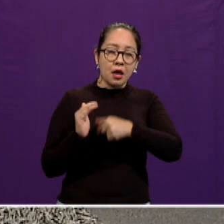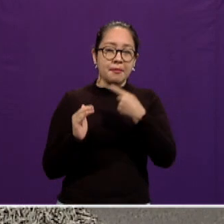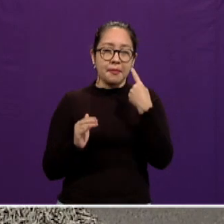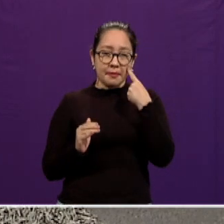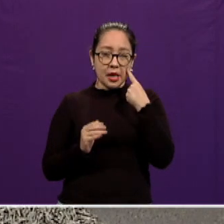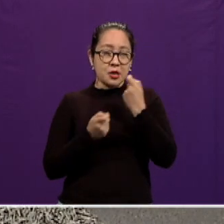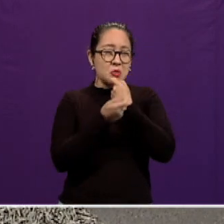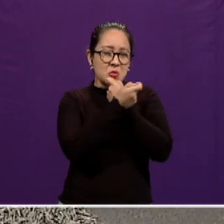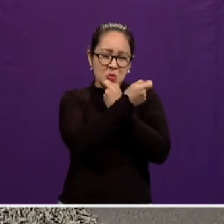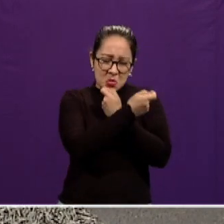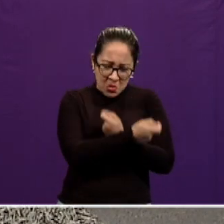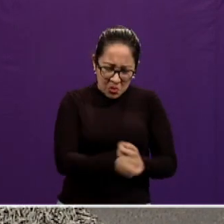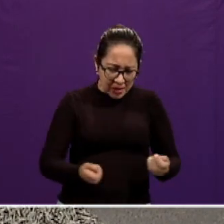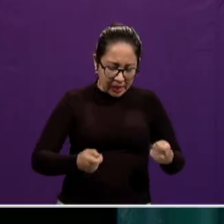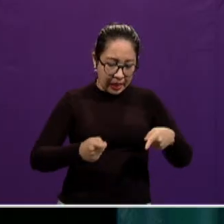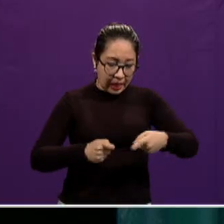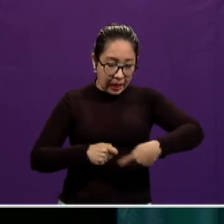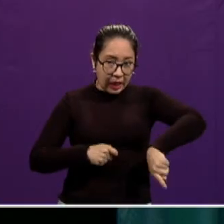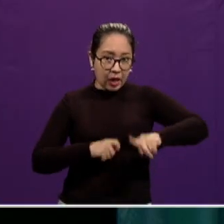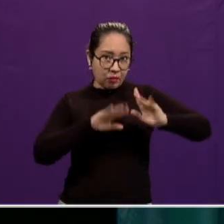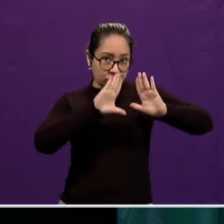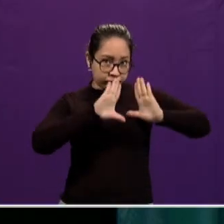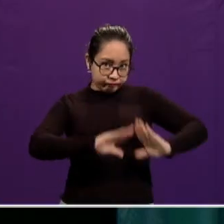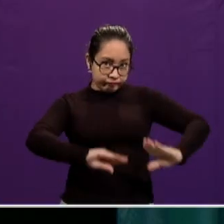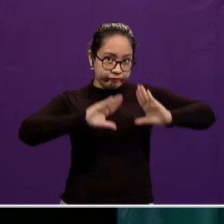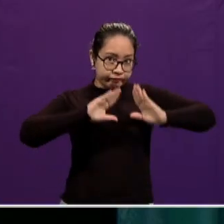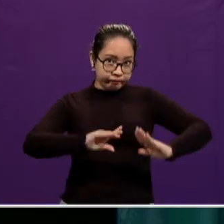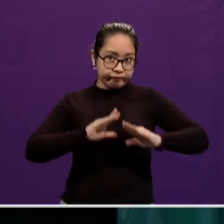desde que somos muy pequeños. Y también eso